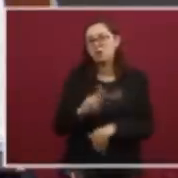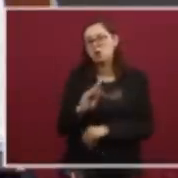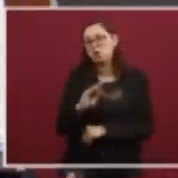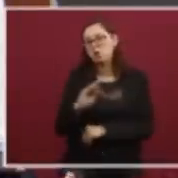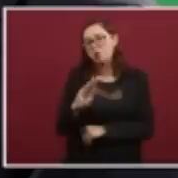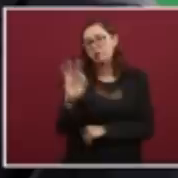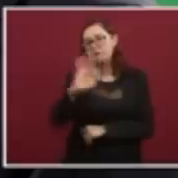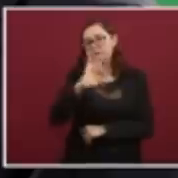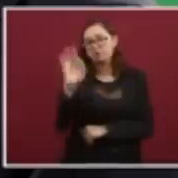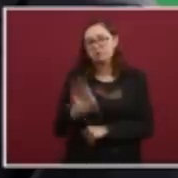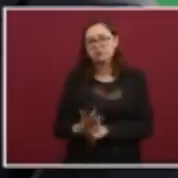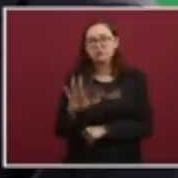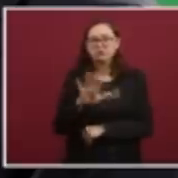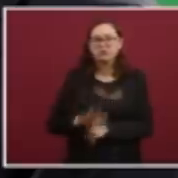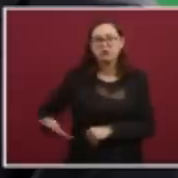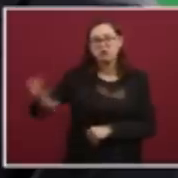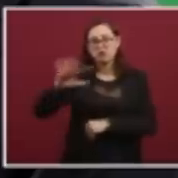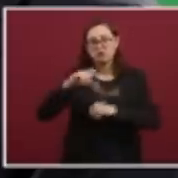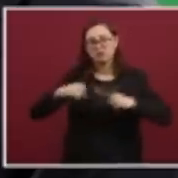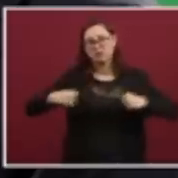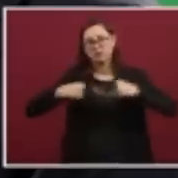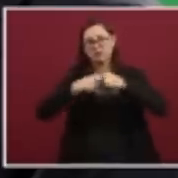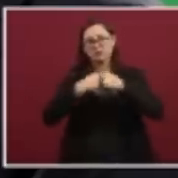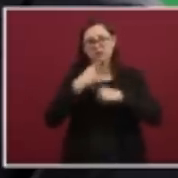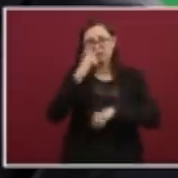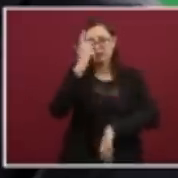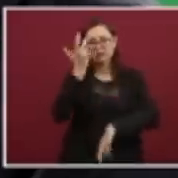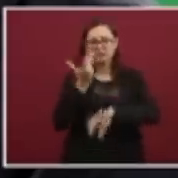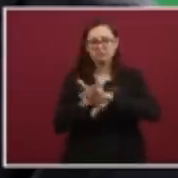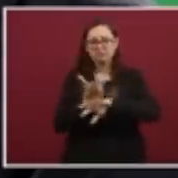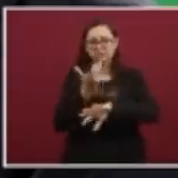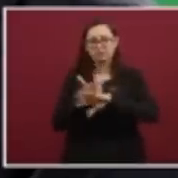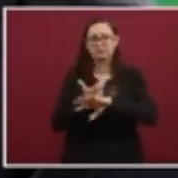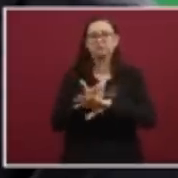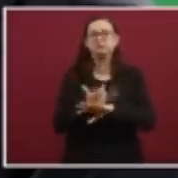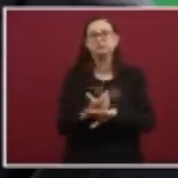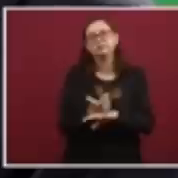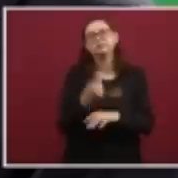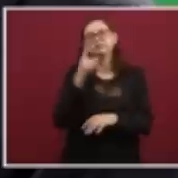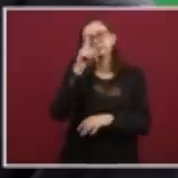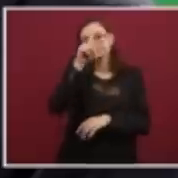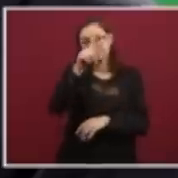90%, están en la zona fronteriza con Estados Unidos y están en el precio que tiene